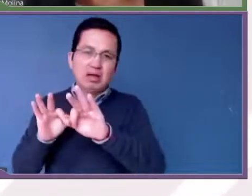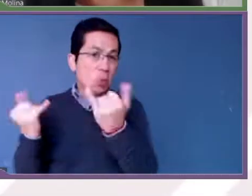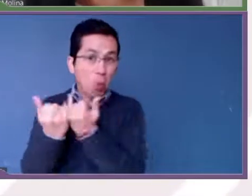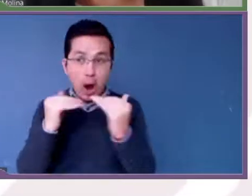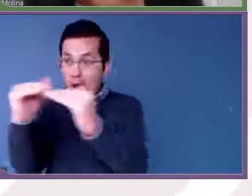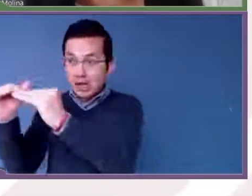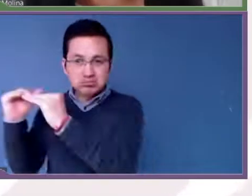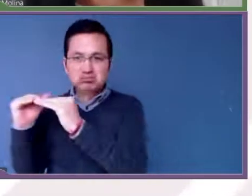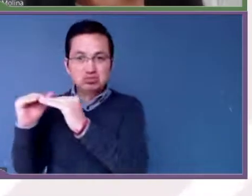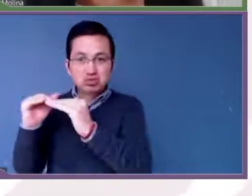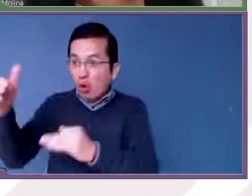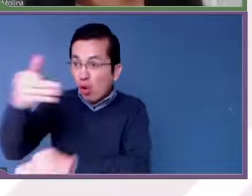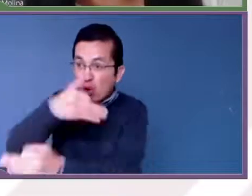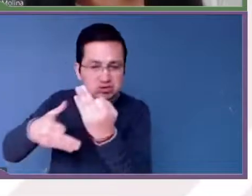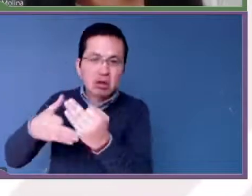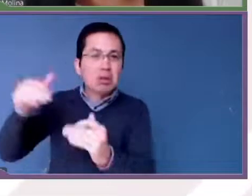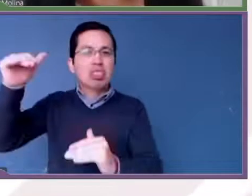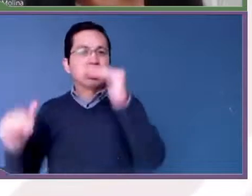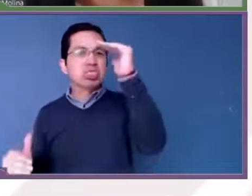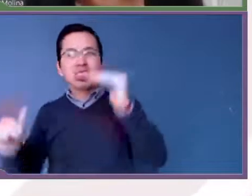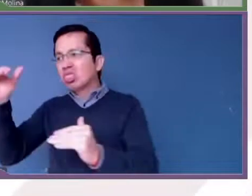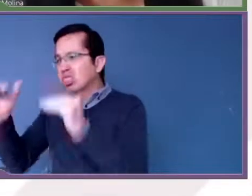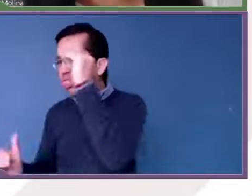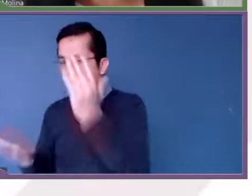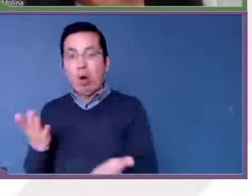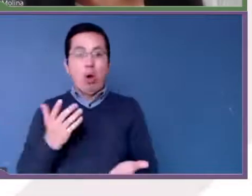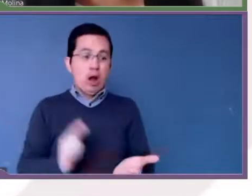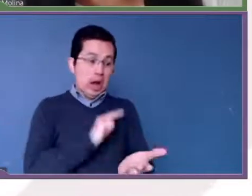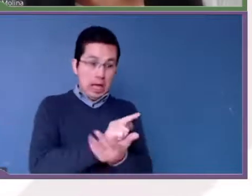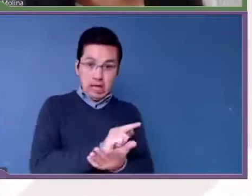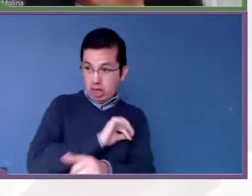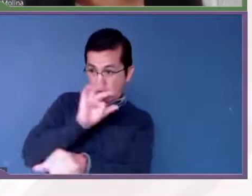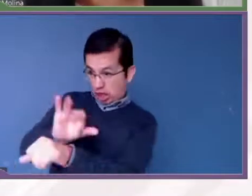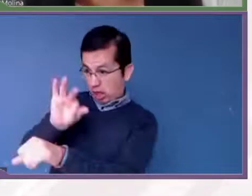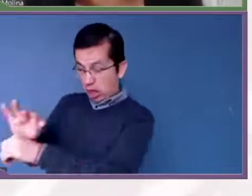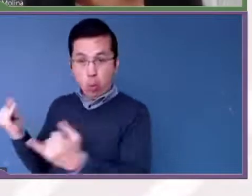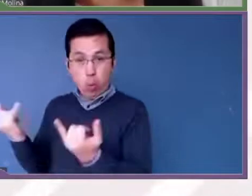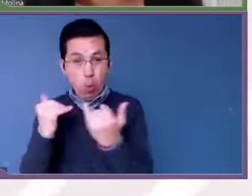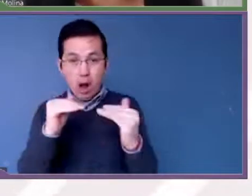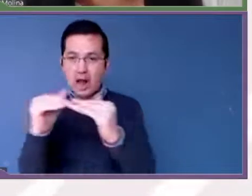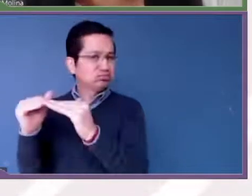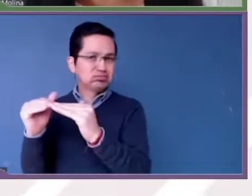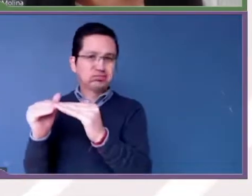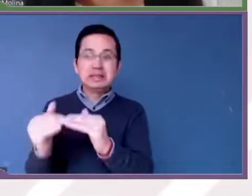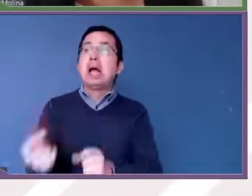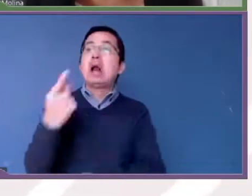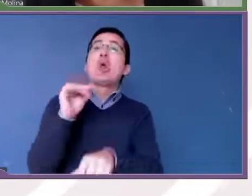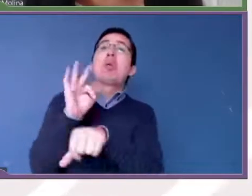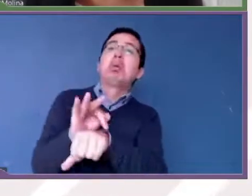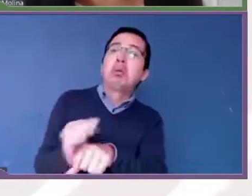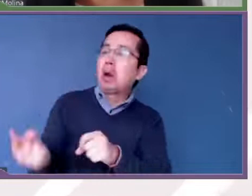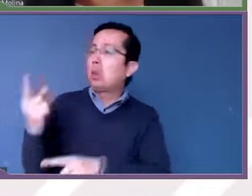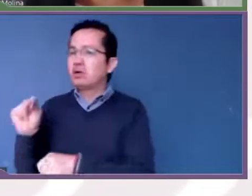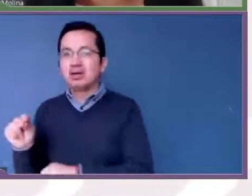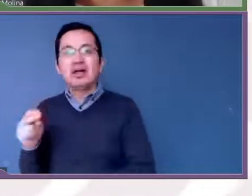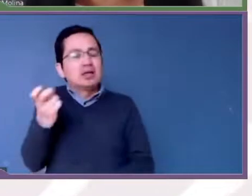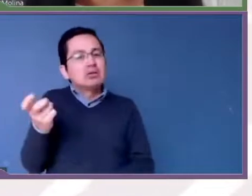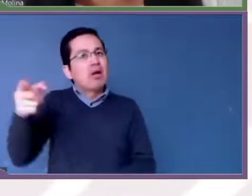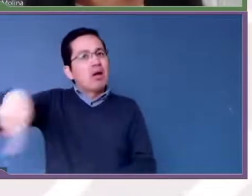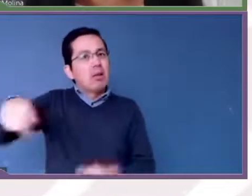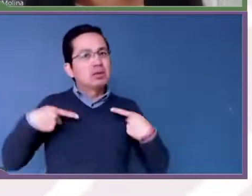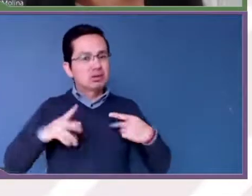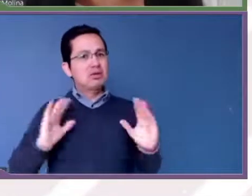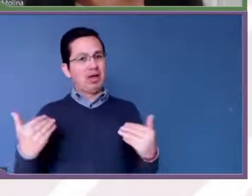cuestiones estructurales, ¿no? Entonces, a mí eso me parece muy interesante y además el aumento, ¿no? O sea, si en 2013 nos